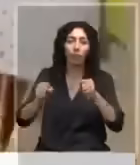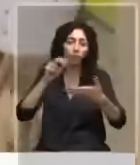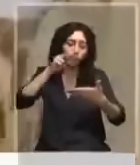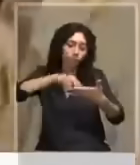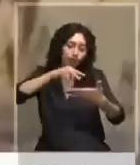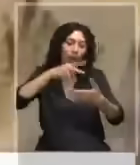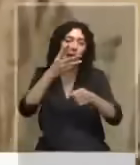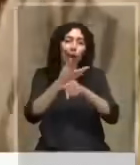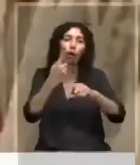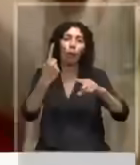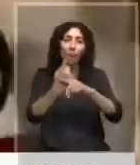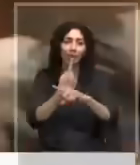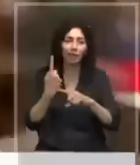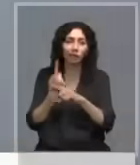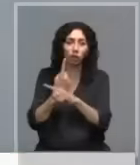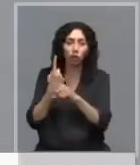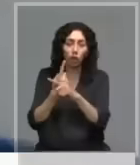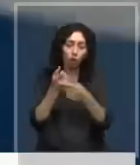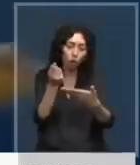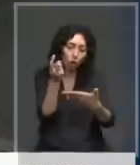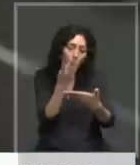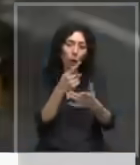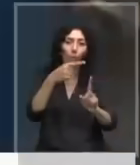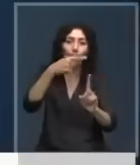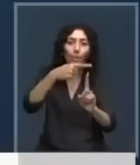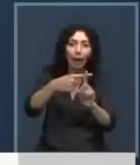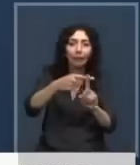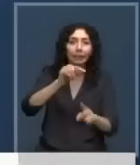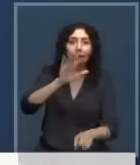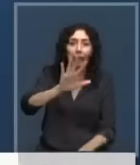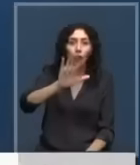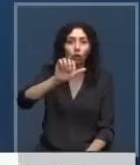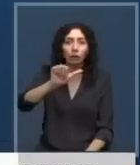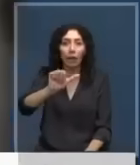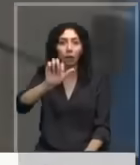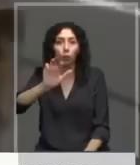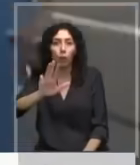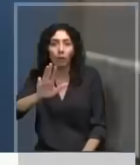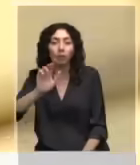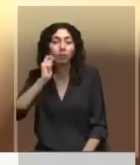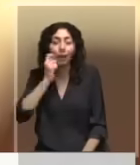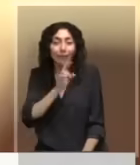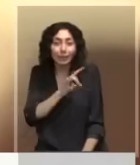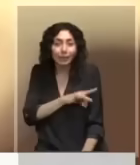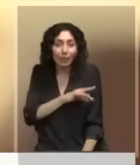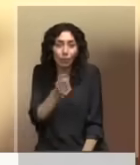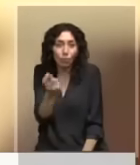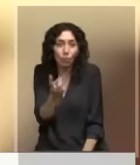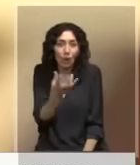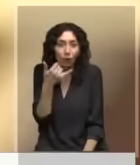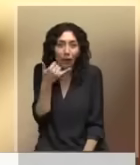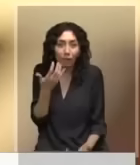con números que parten con +569. O sea, chileno. La